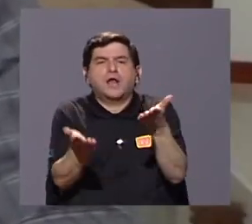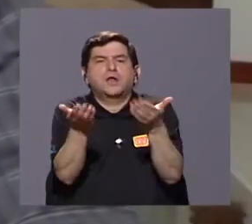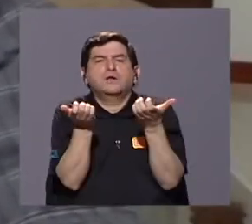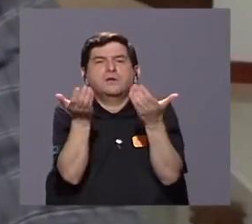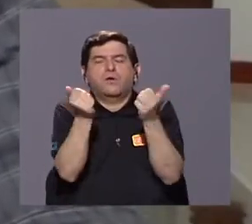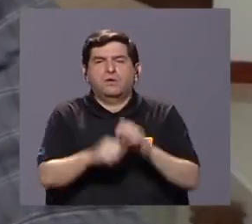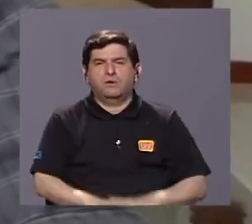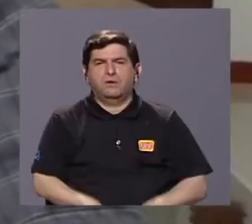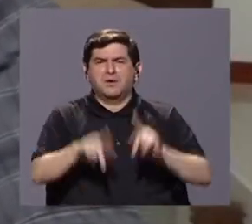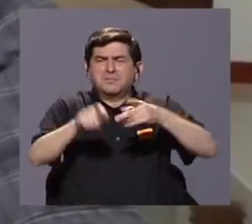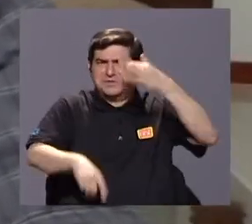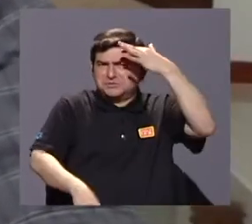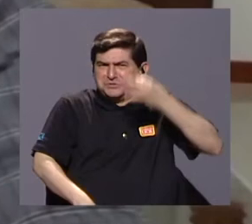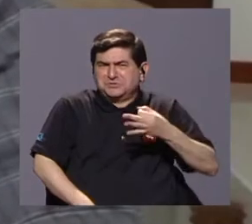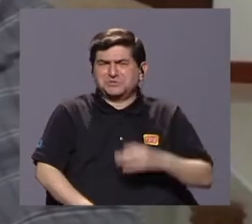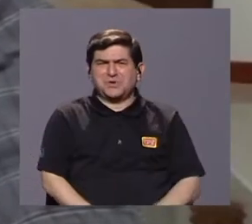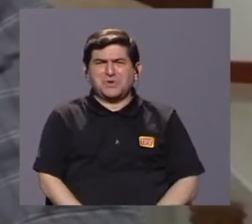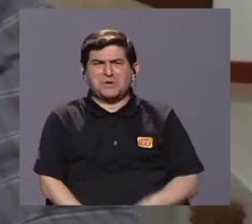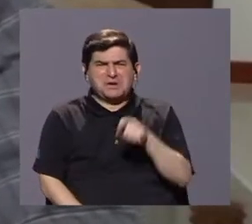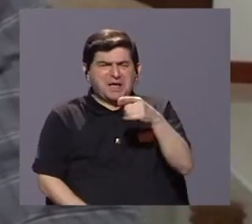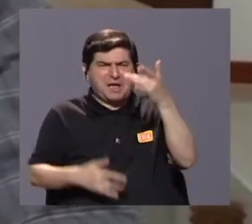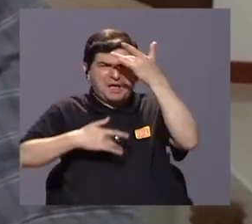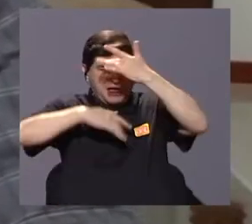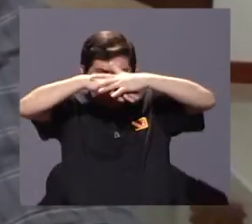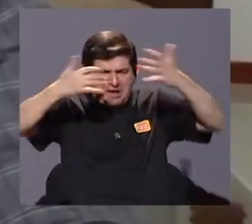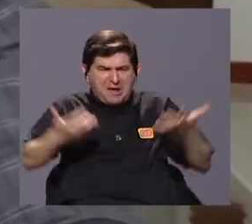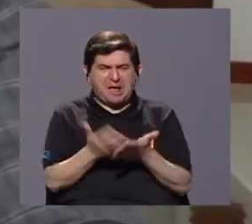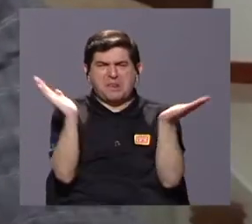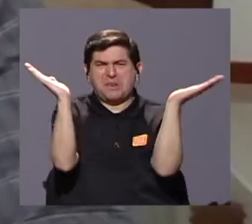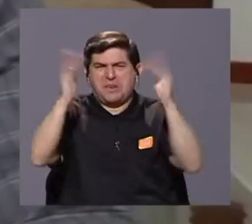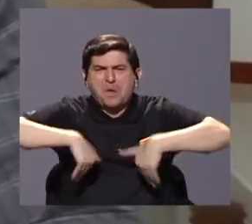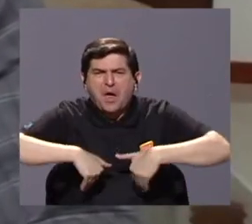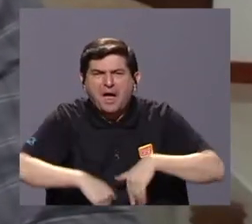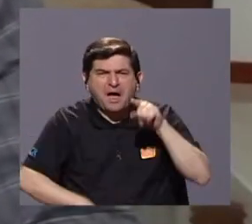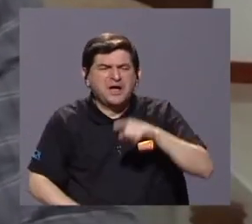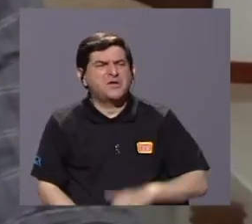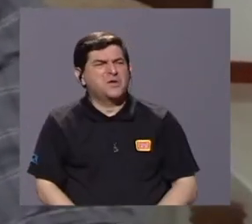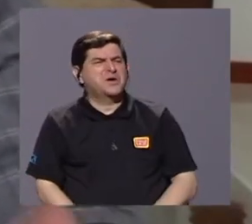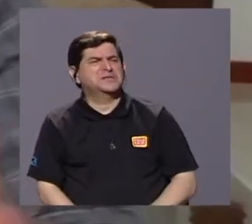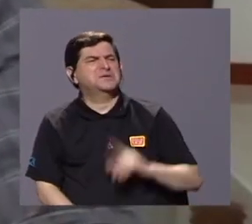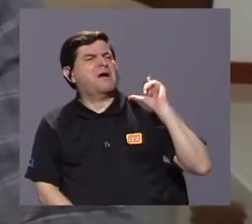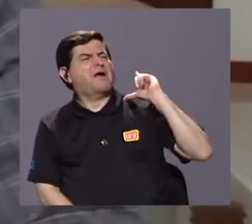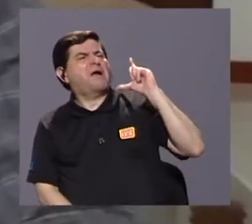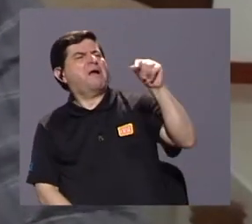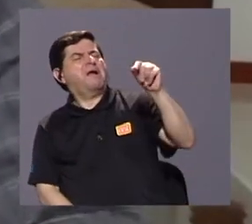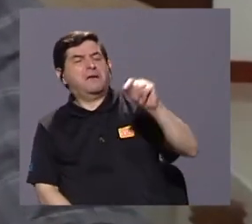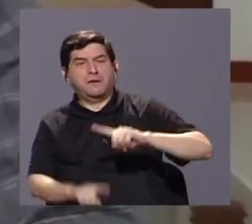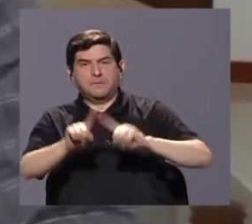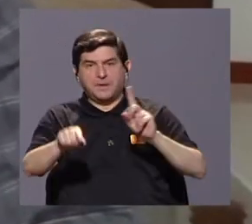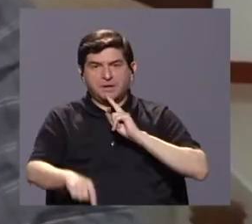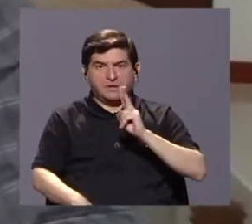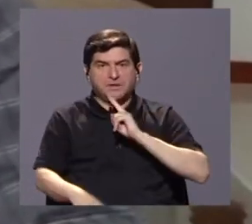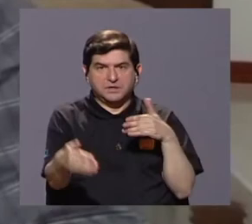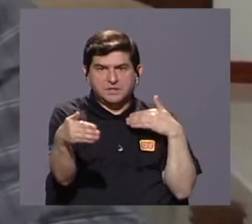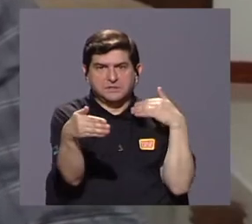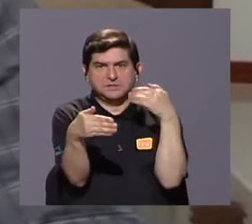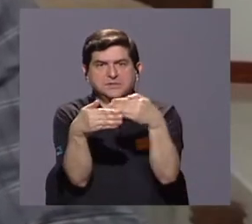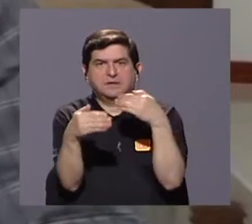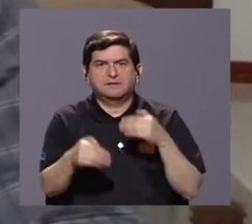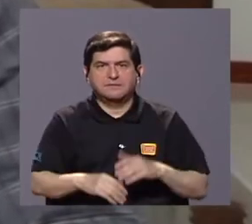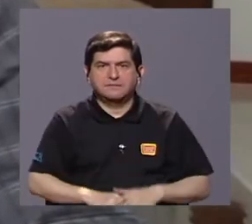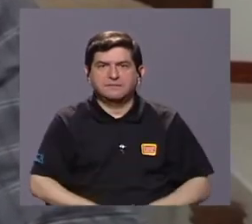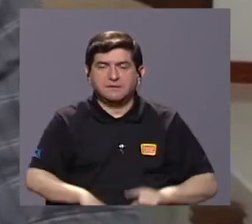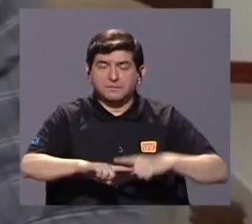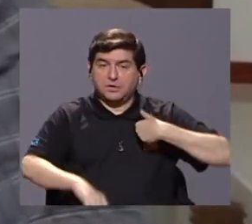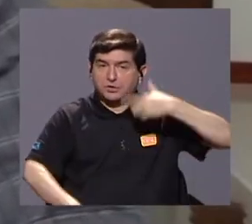la gente cree que la pandemia no existe o que es algo que es muy lejano a mí, cuando en realidad es algo muy, muy cercano.